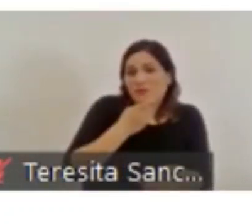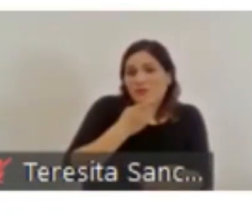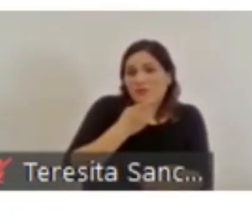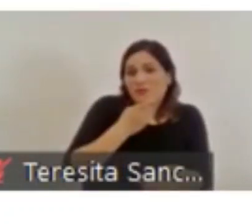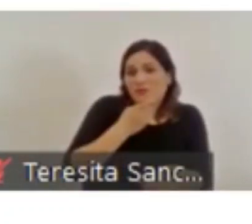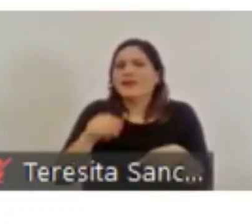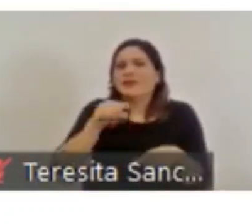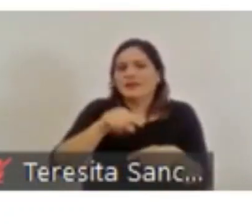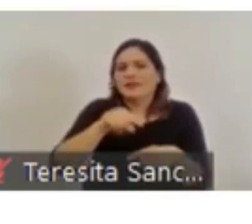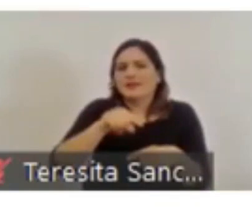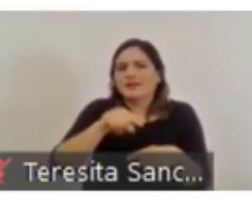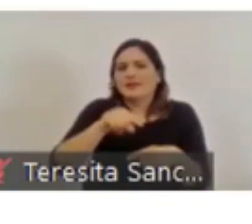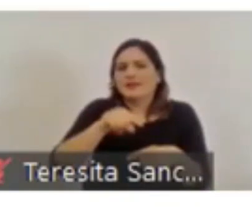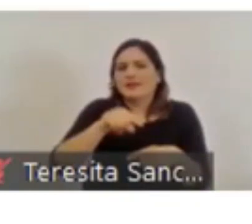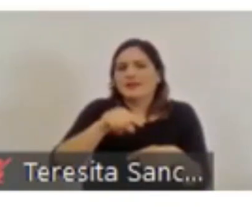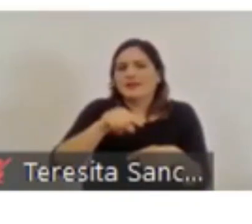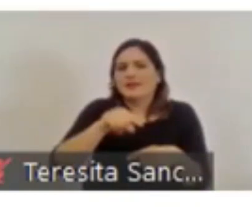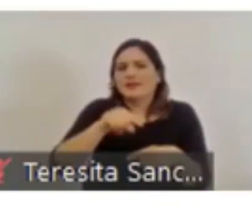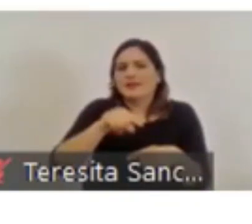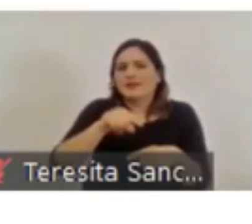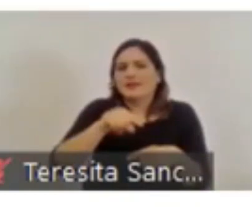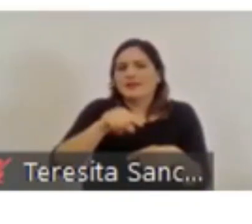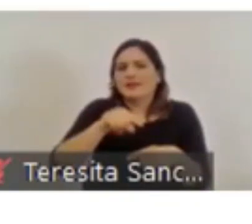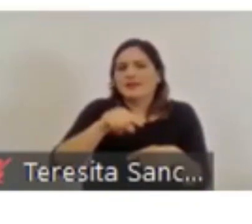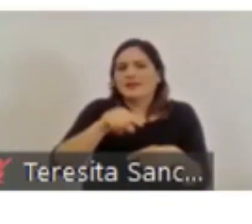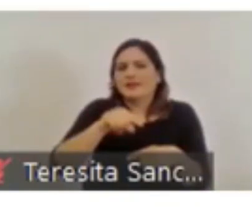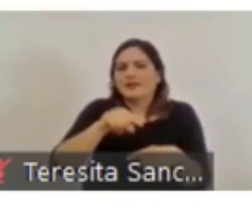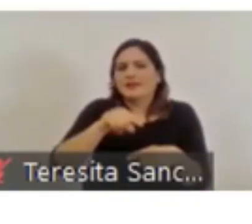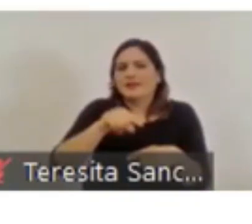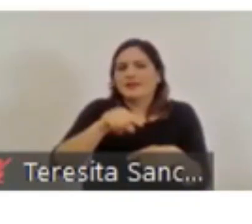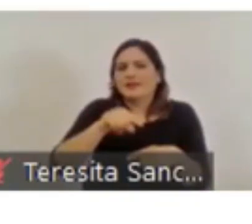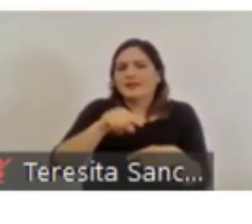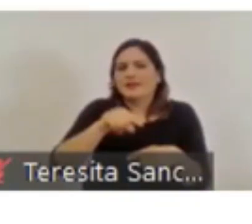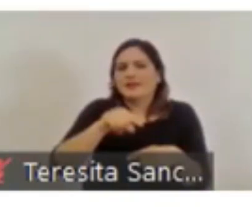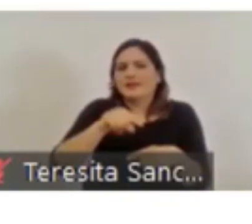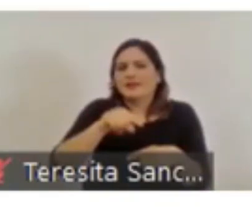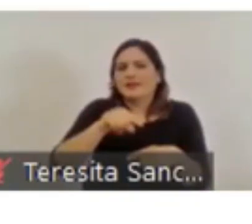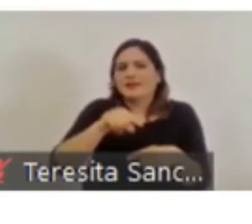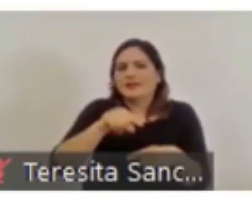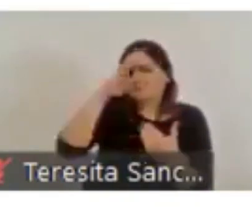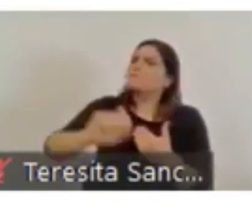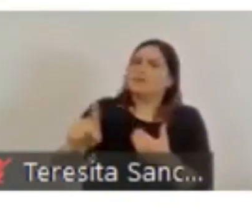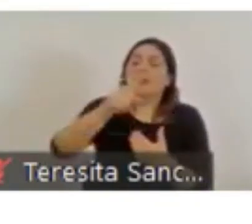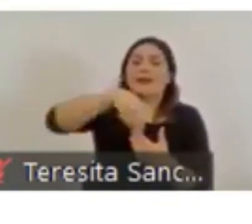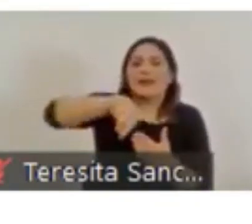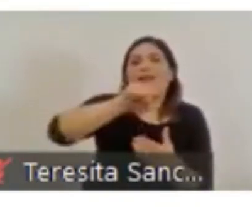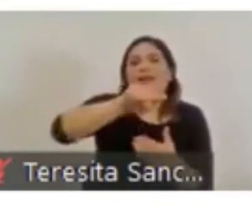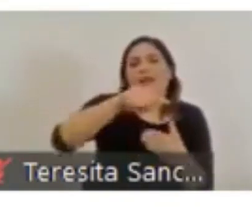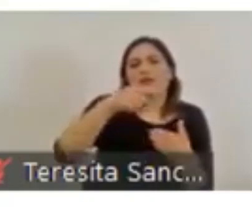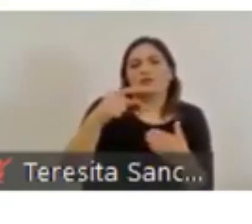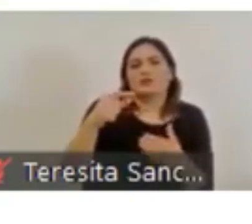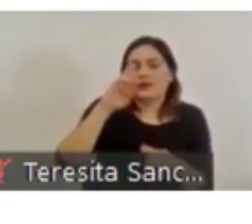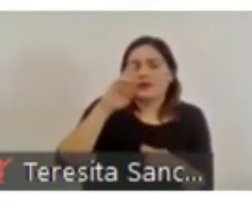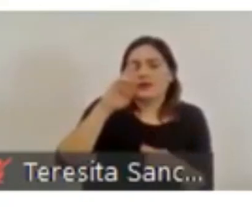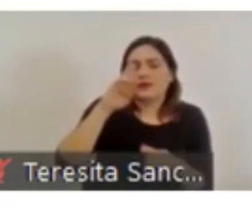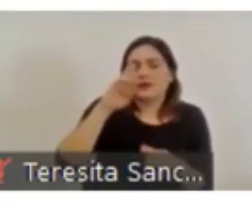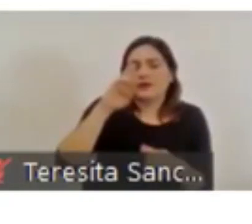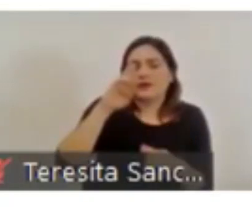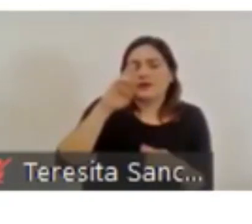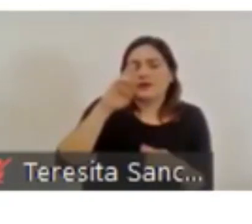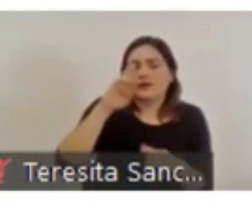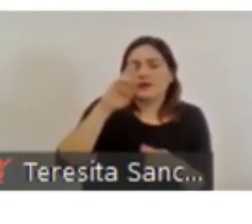verdad es extraordinario. Y lo llevan ellos, lo llevan los chicos.